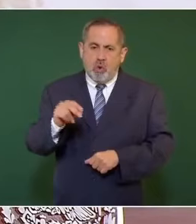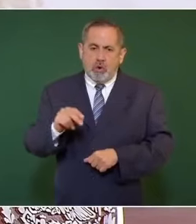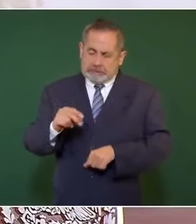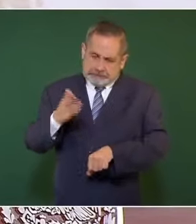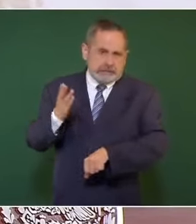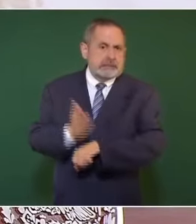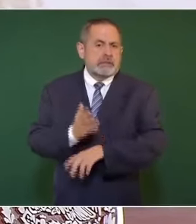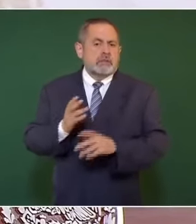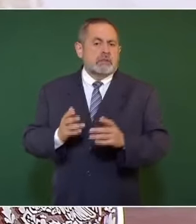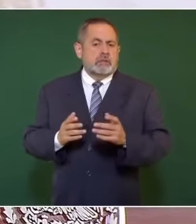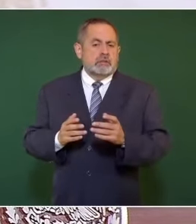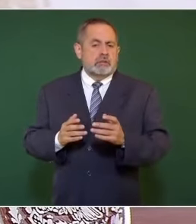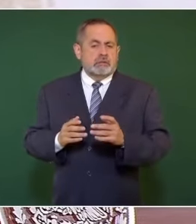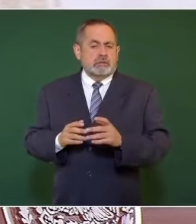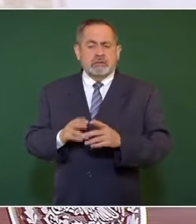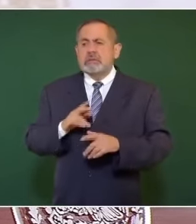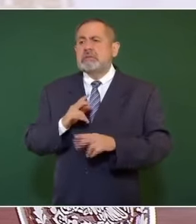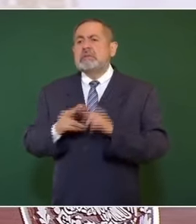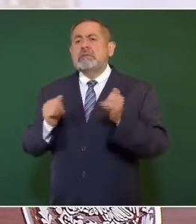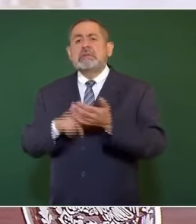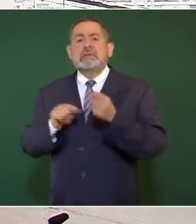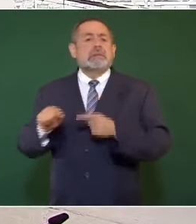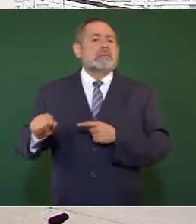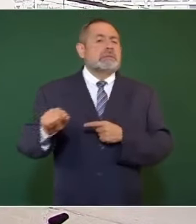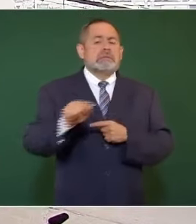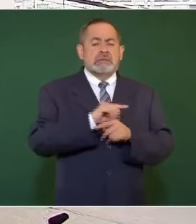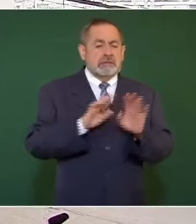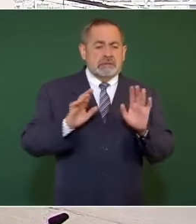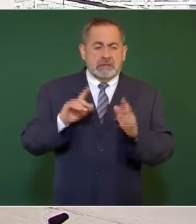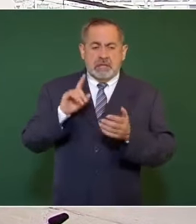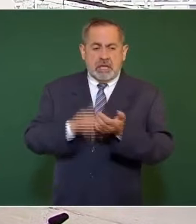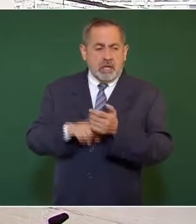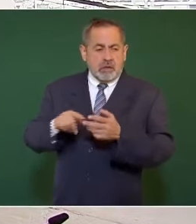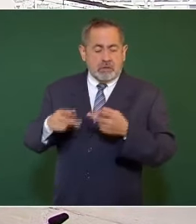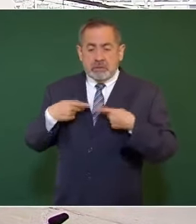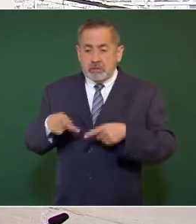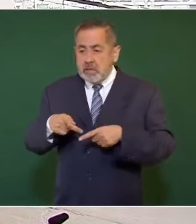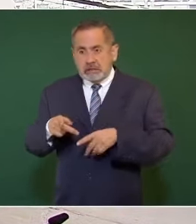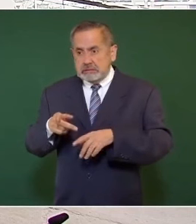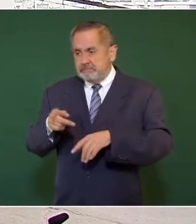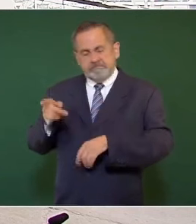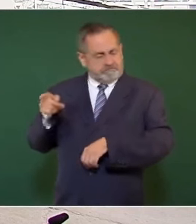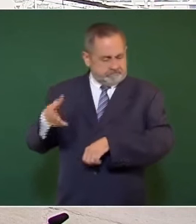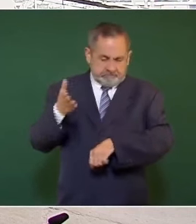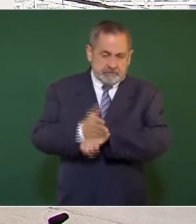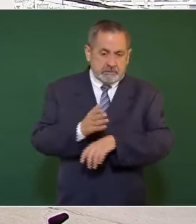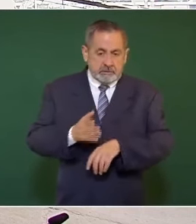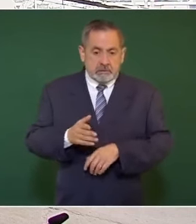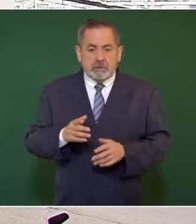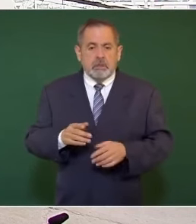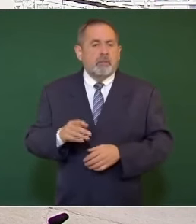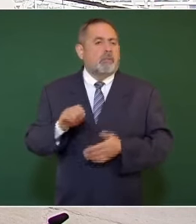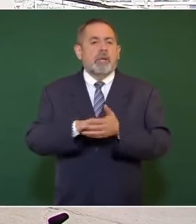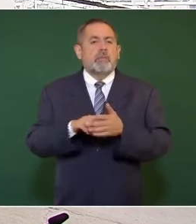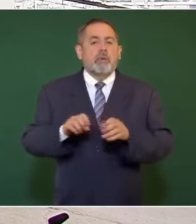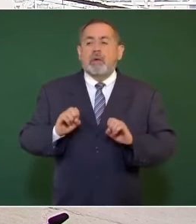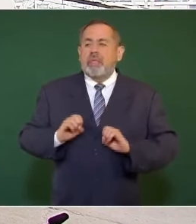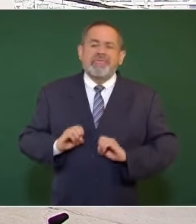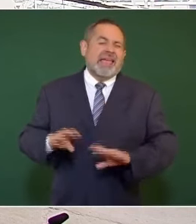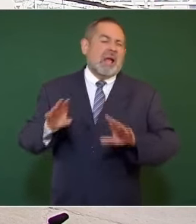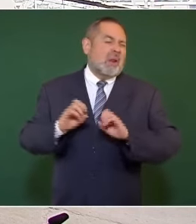en ninguno de los terrenos de la vida pública, porque si hay impunidad no se